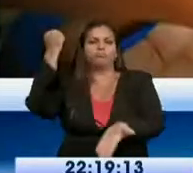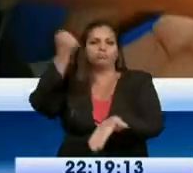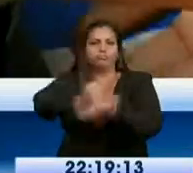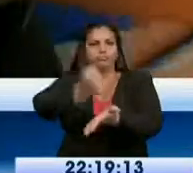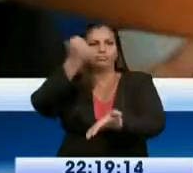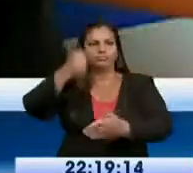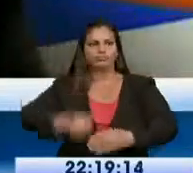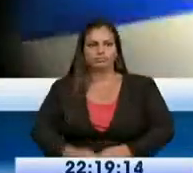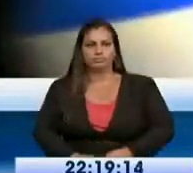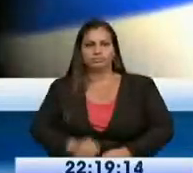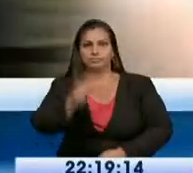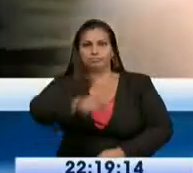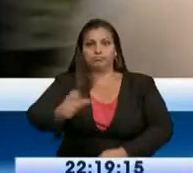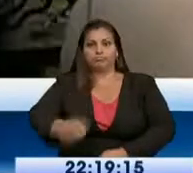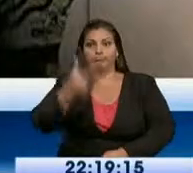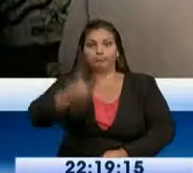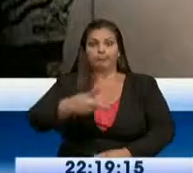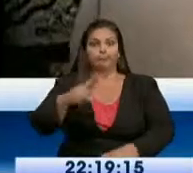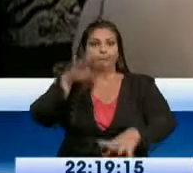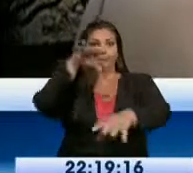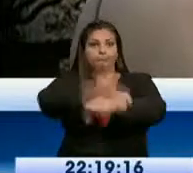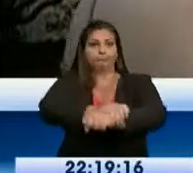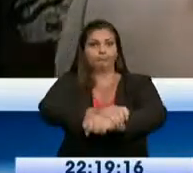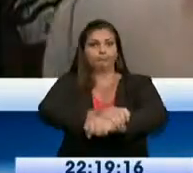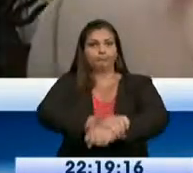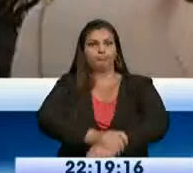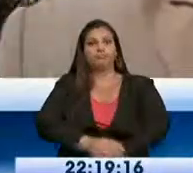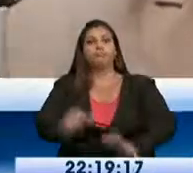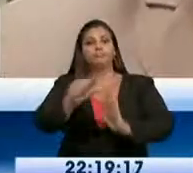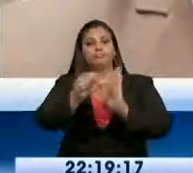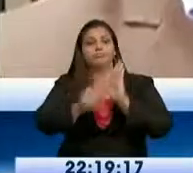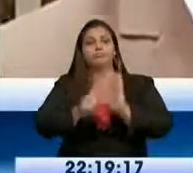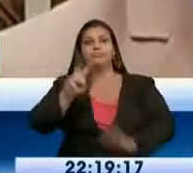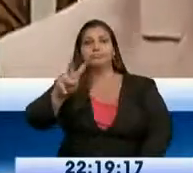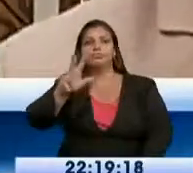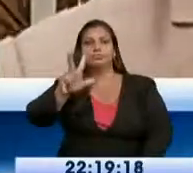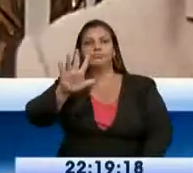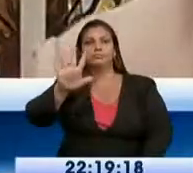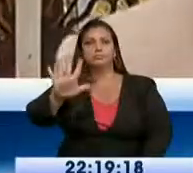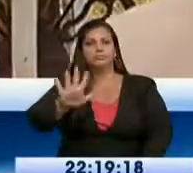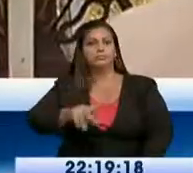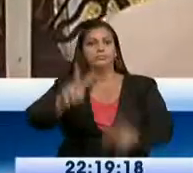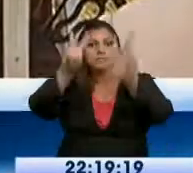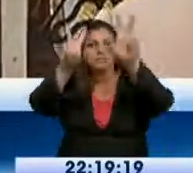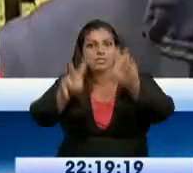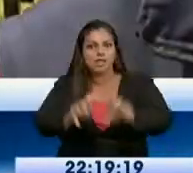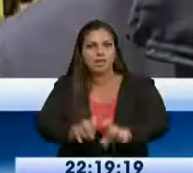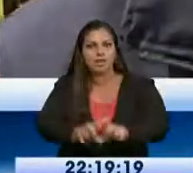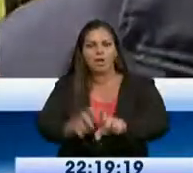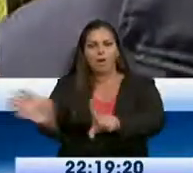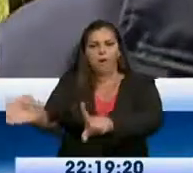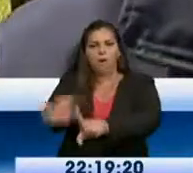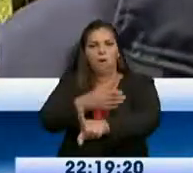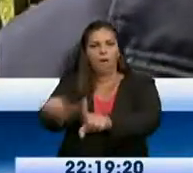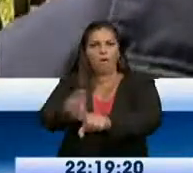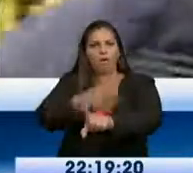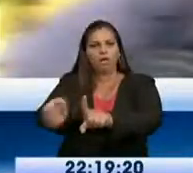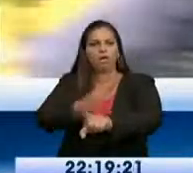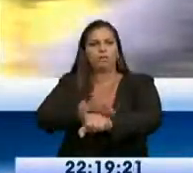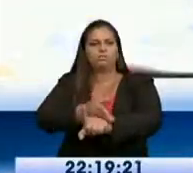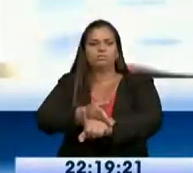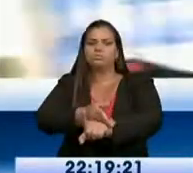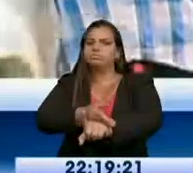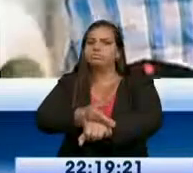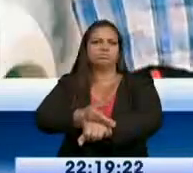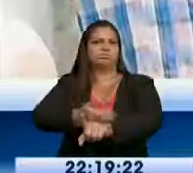cuanto esto constituye un delito, el tipificado en el artículo 235, es decir, engaño al comprador con productos que no son